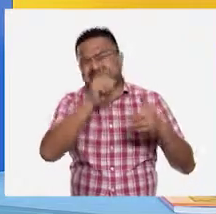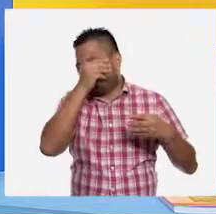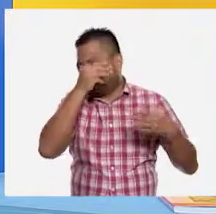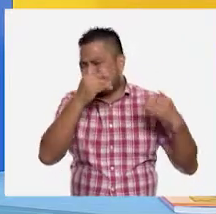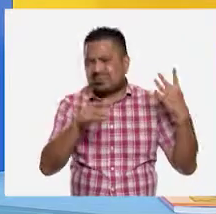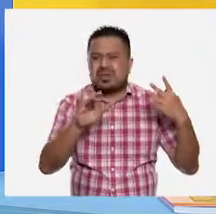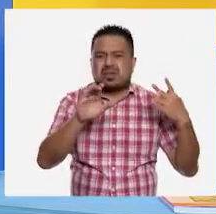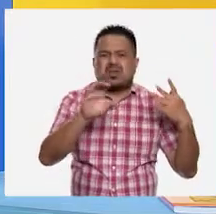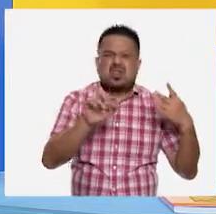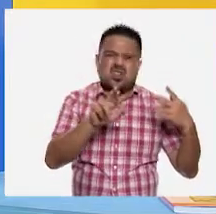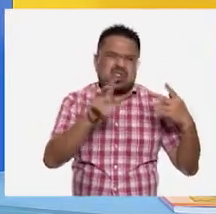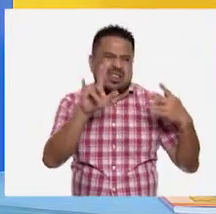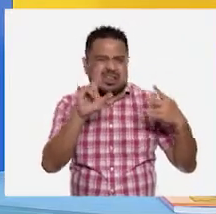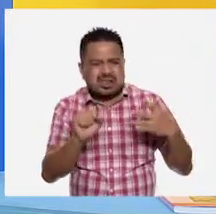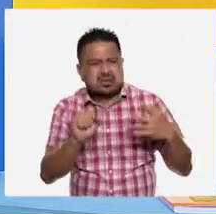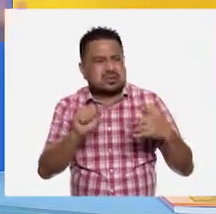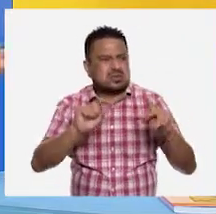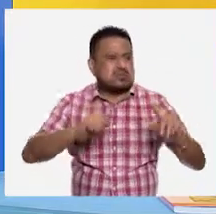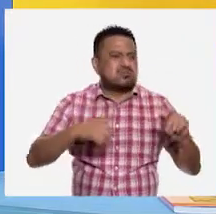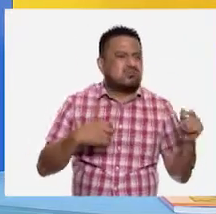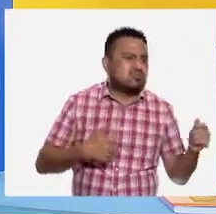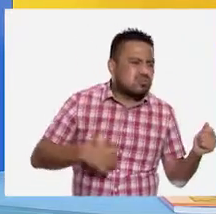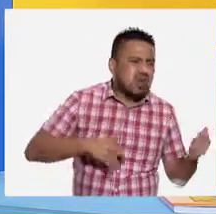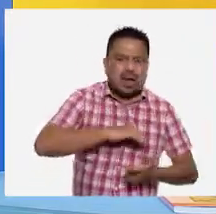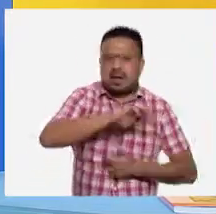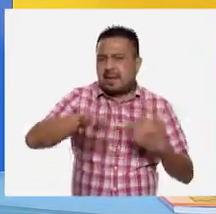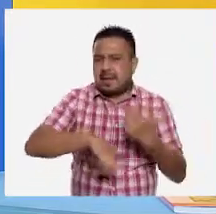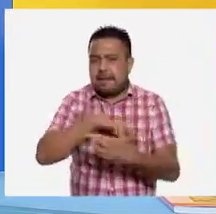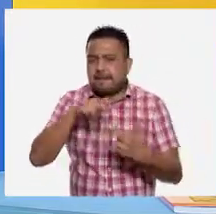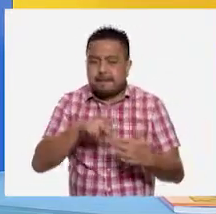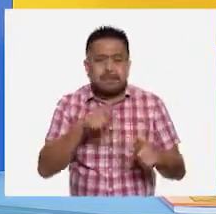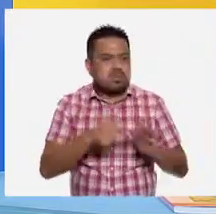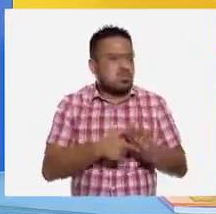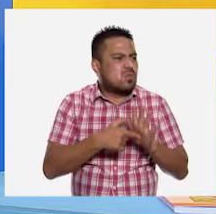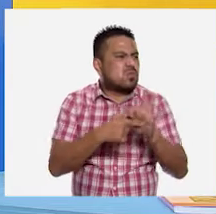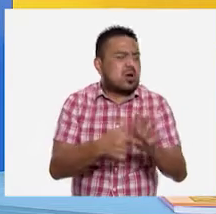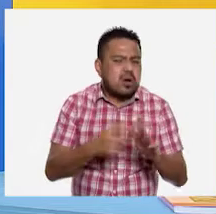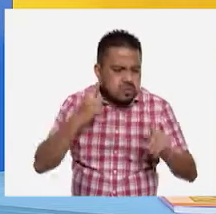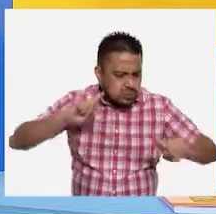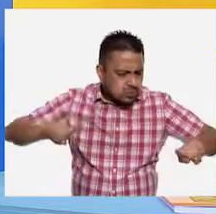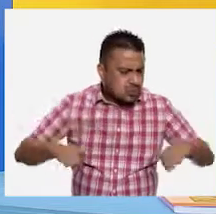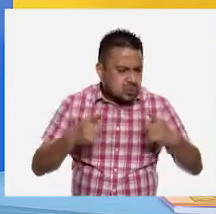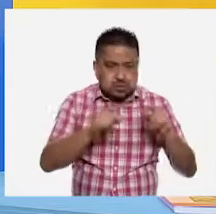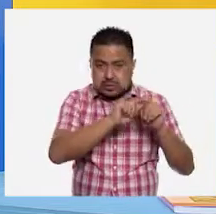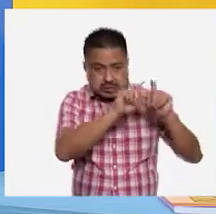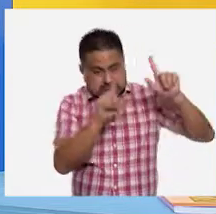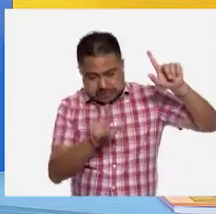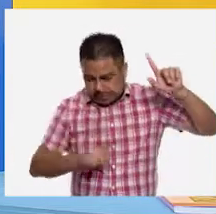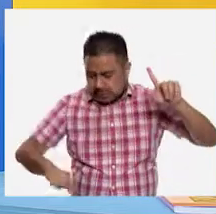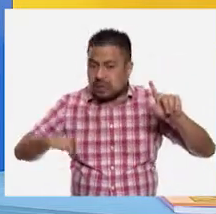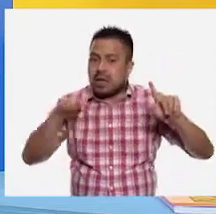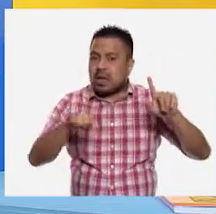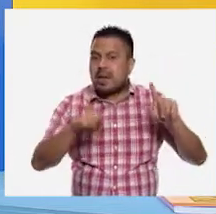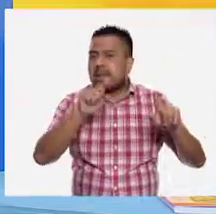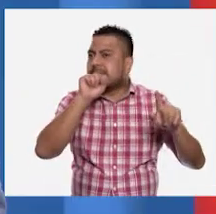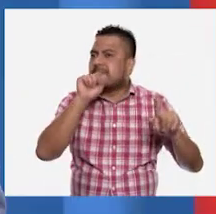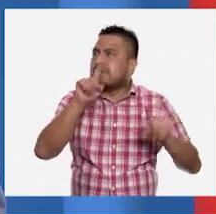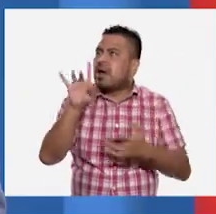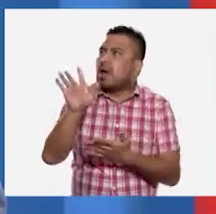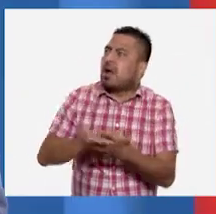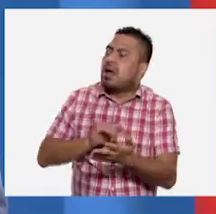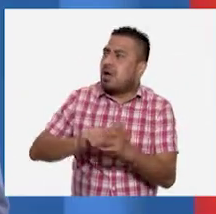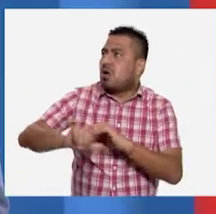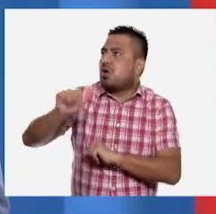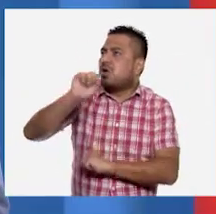los corridos, las trovas y los estilos regionales muestren la diversidad musical de México e incluso tomaron influencias